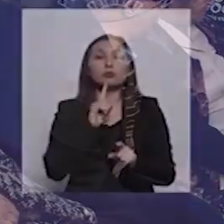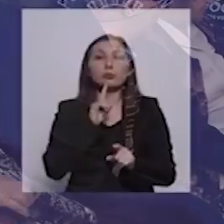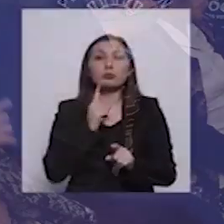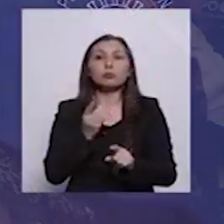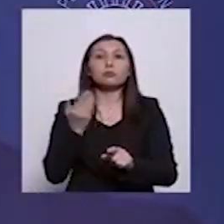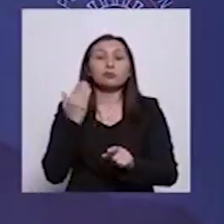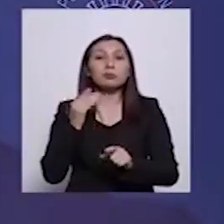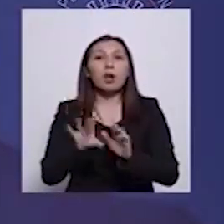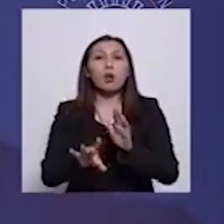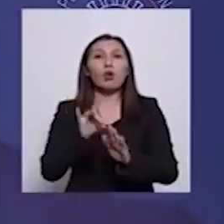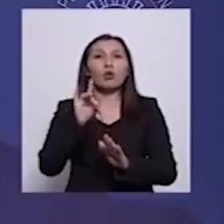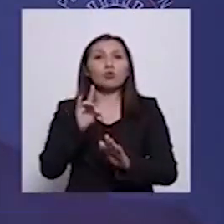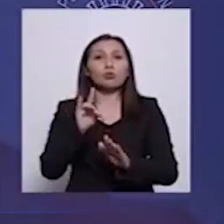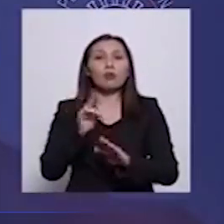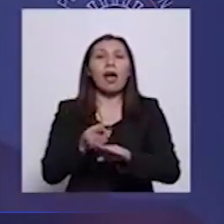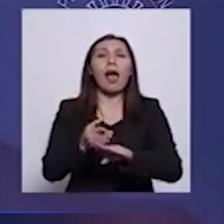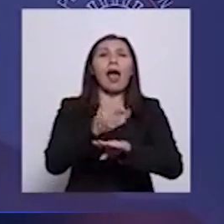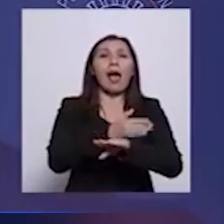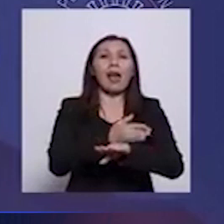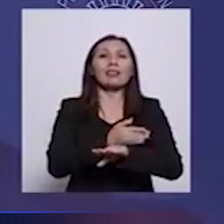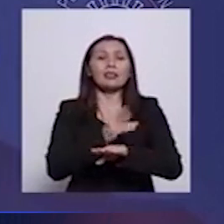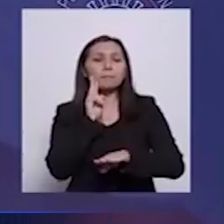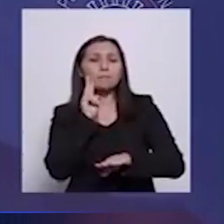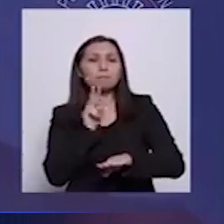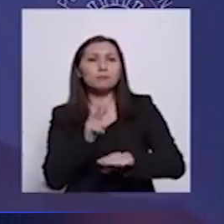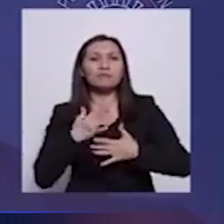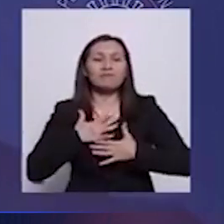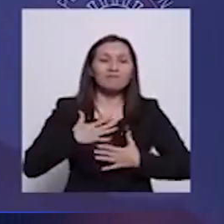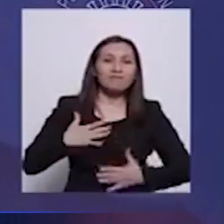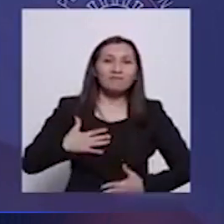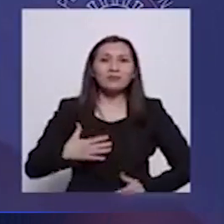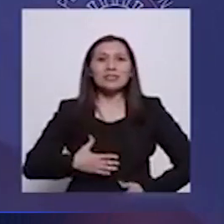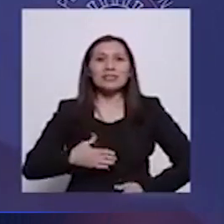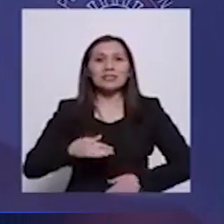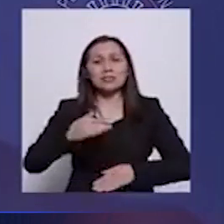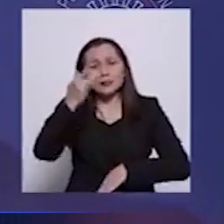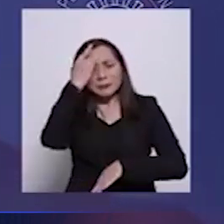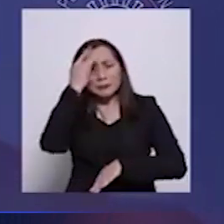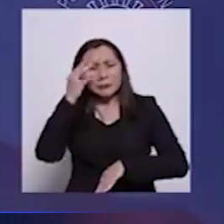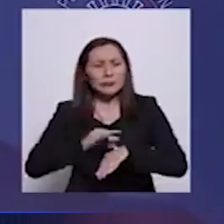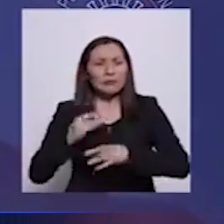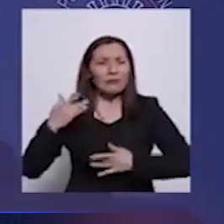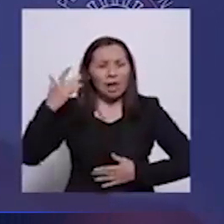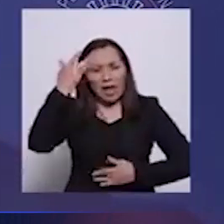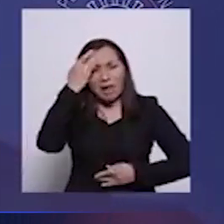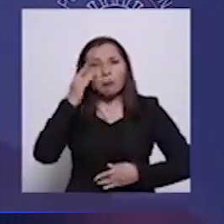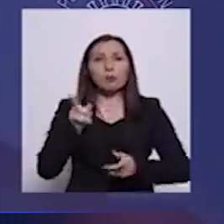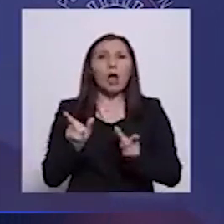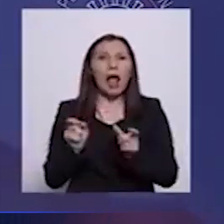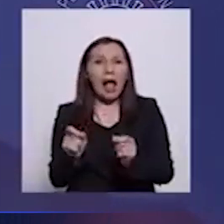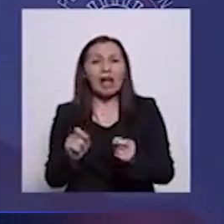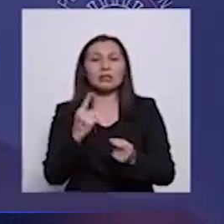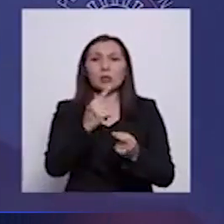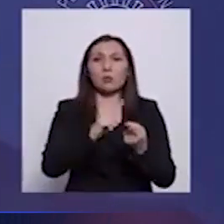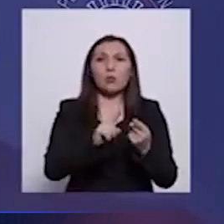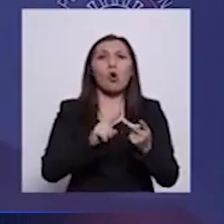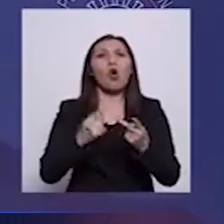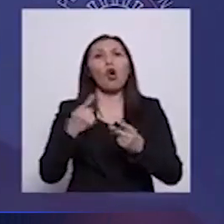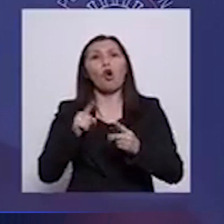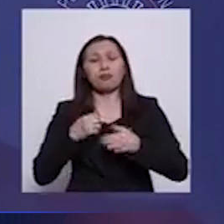habiéndose definido con anterioridad por su cuadro clínico en los tres casos de un cáncer un